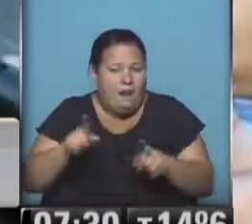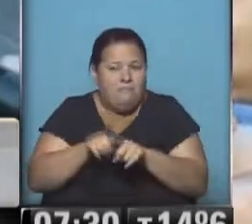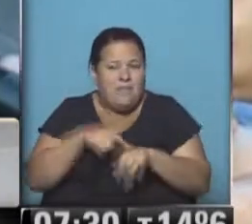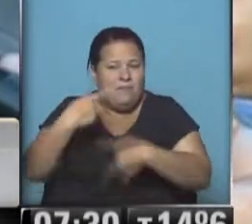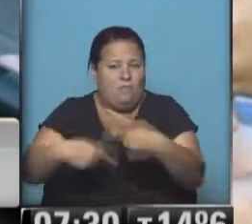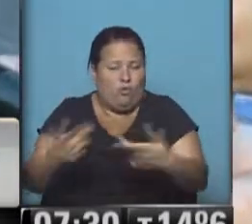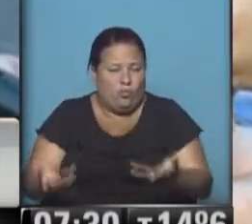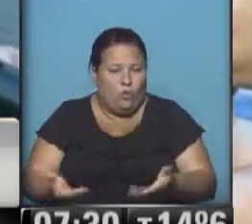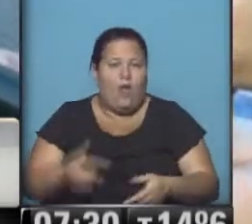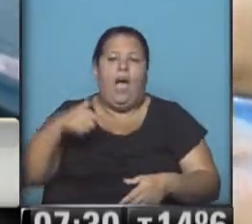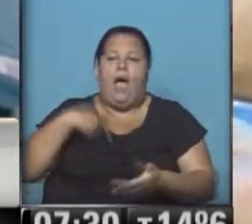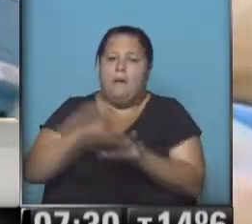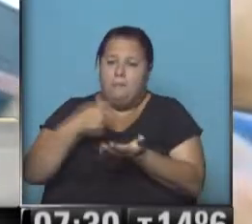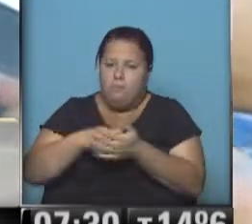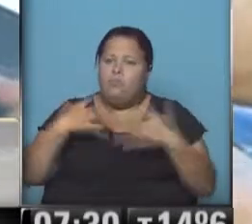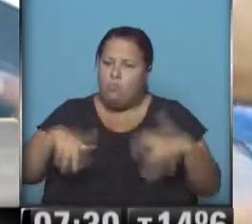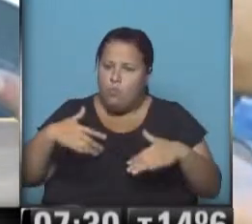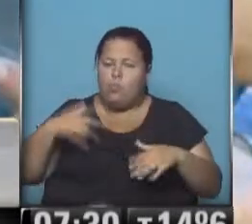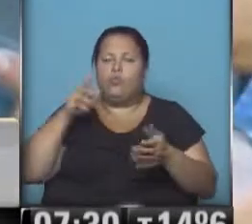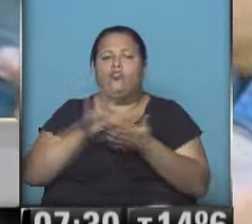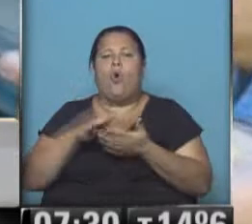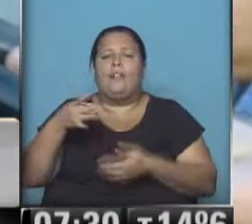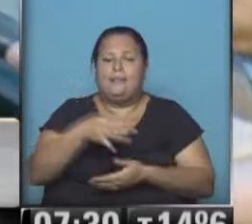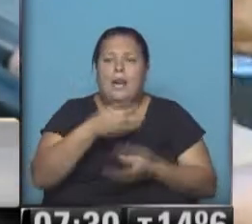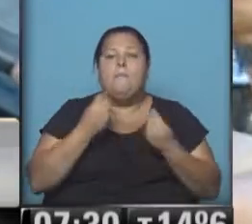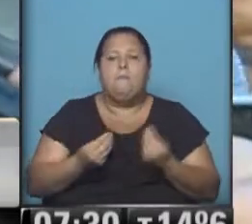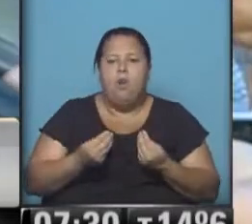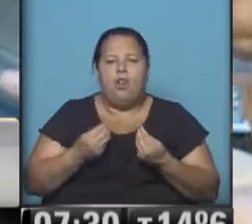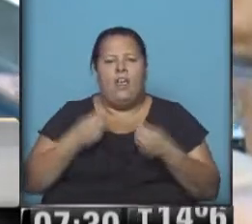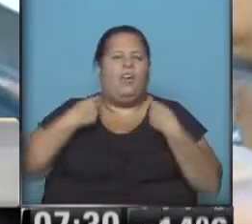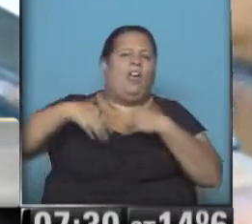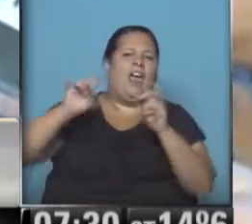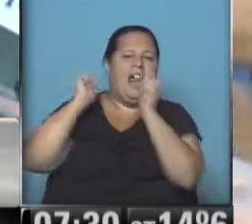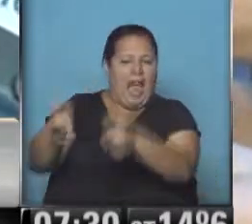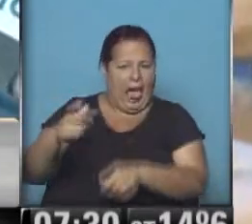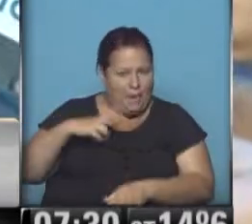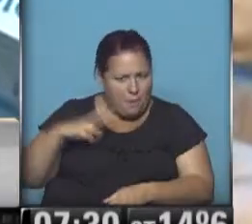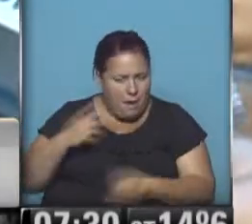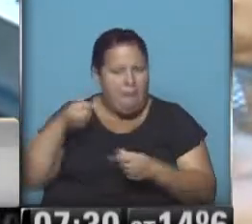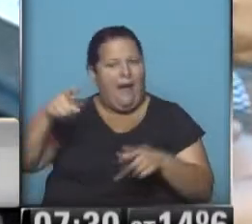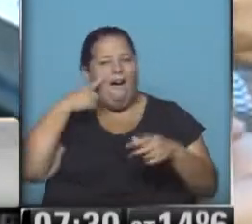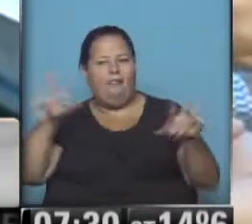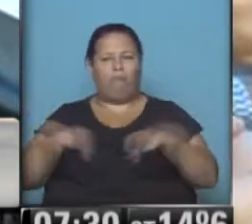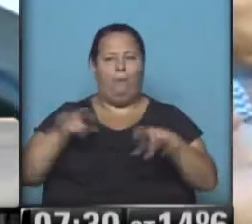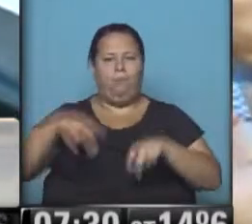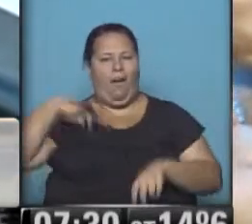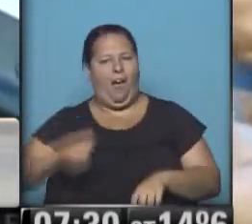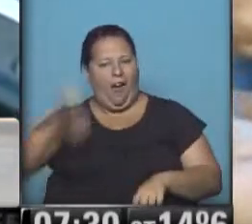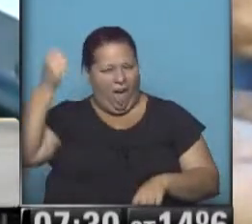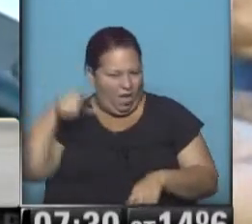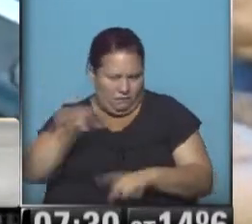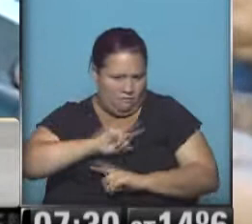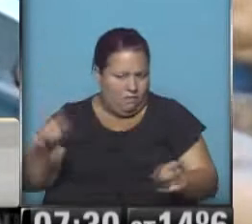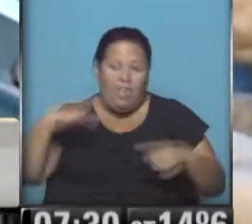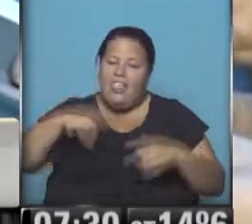sentido, tenemos una inversión muy grande en trenes, ¿por qué tenemos que dejarle todo esto en manos de privados para que ganen una rentabilidad que no merecen?